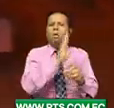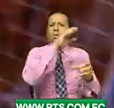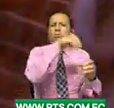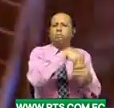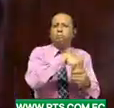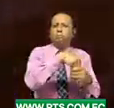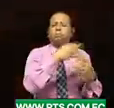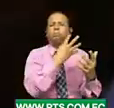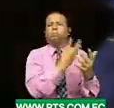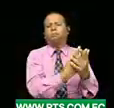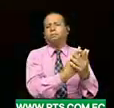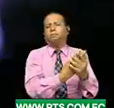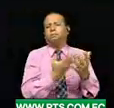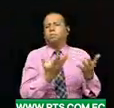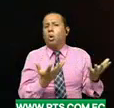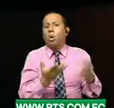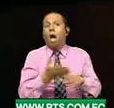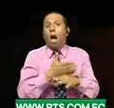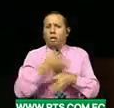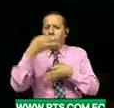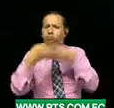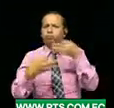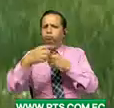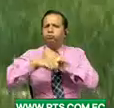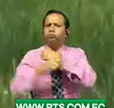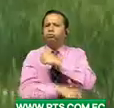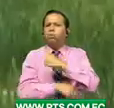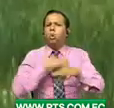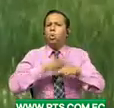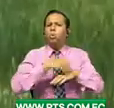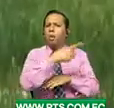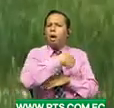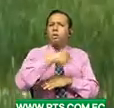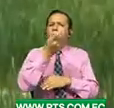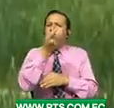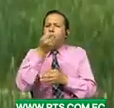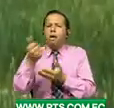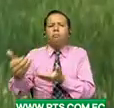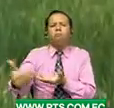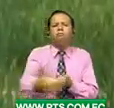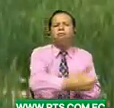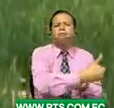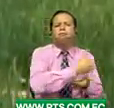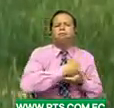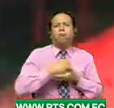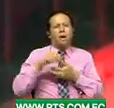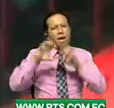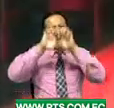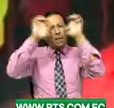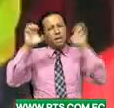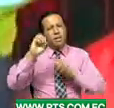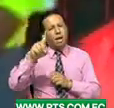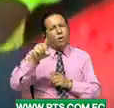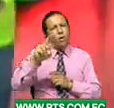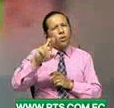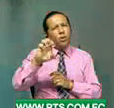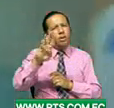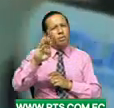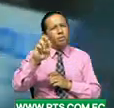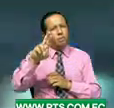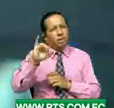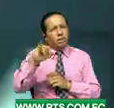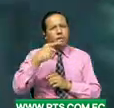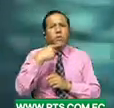de los 6, que se le sentenció por asociación ilícita, relacionado a la trama de corrupción de Odebrecht. Rivera gozaba del